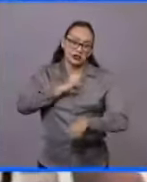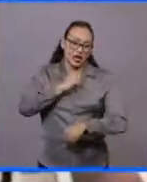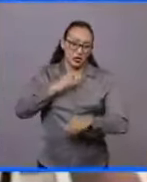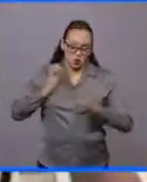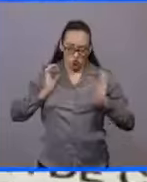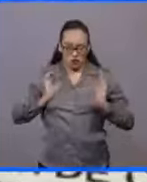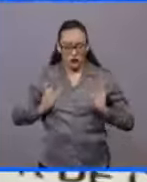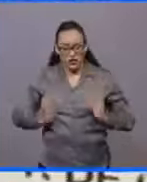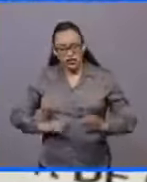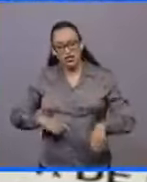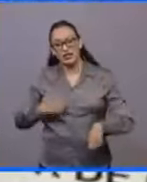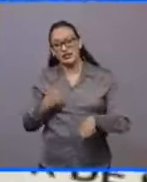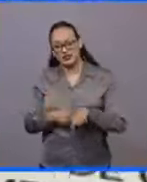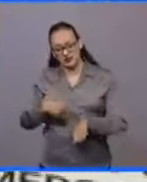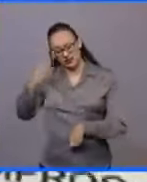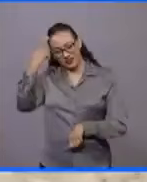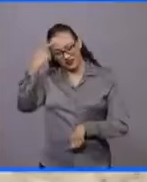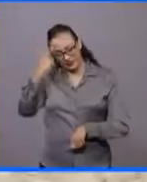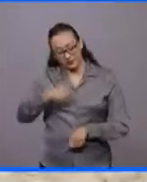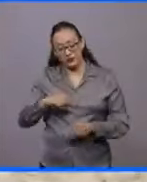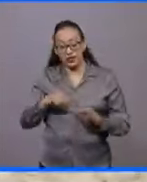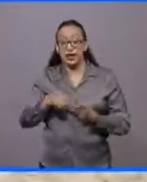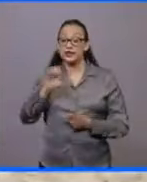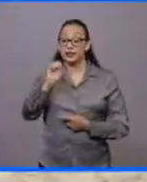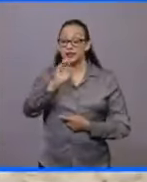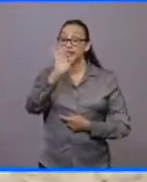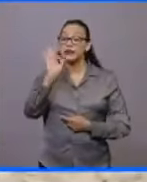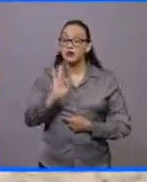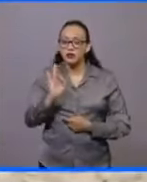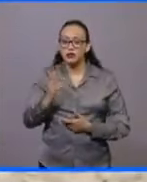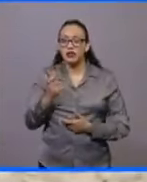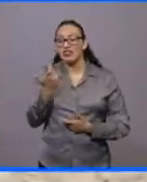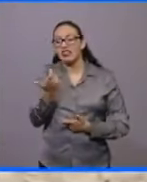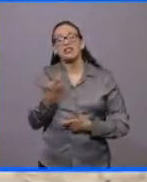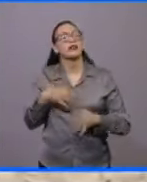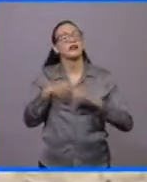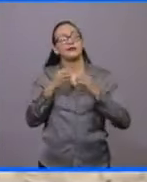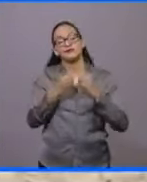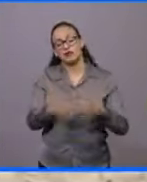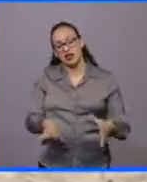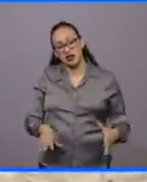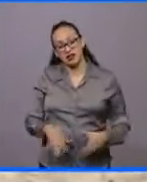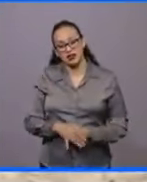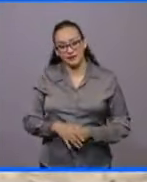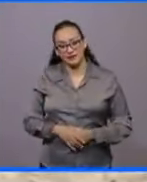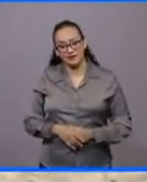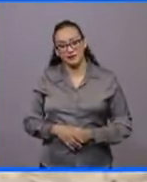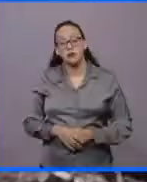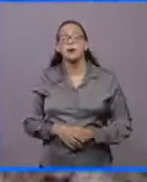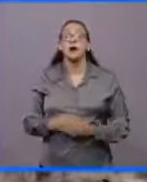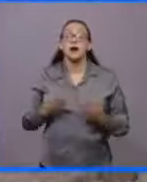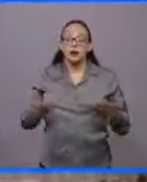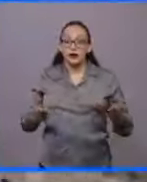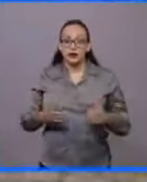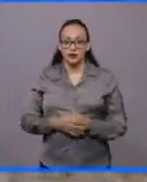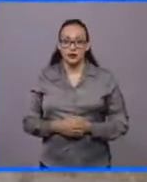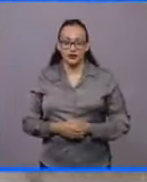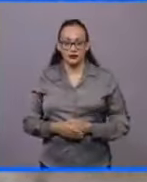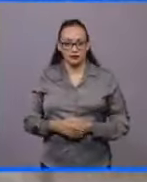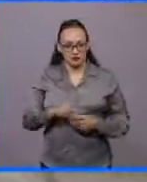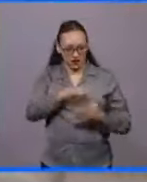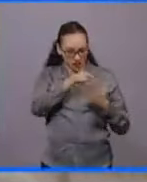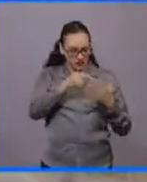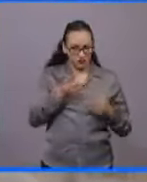salud física y mental y un 60% pérdida de recursos económicos. Frente a lo anterior,